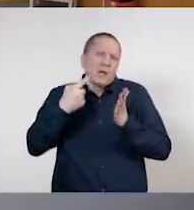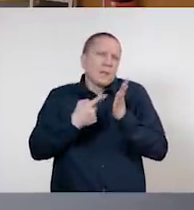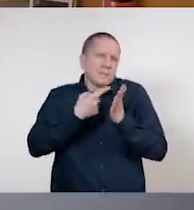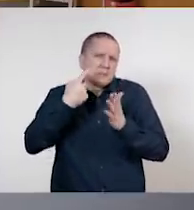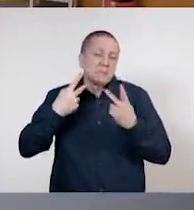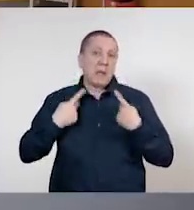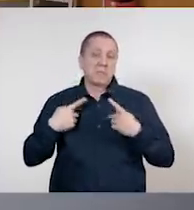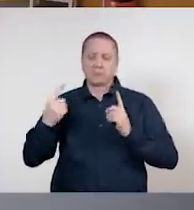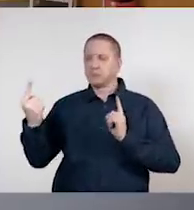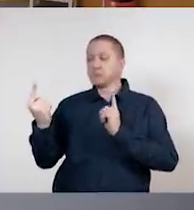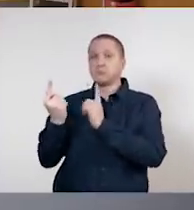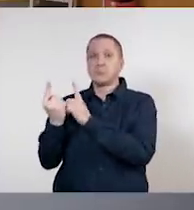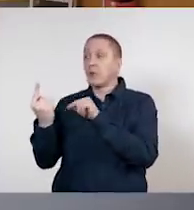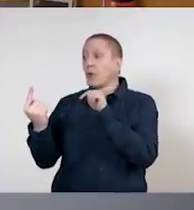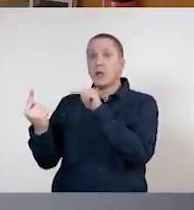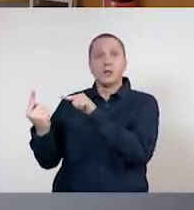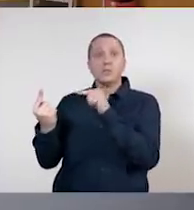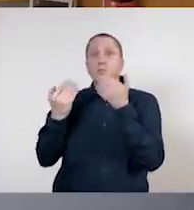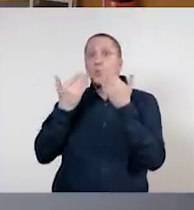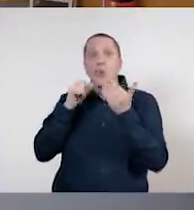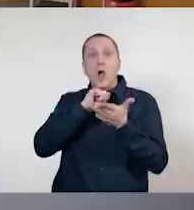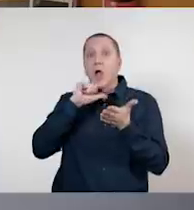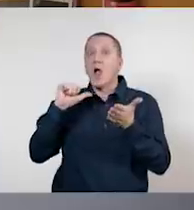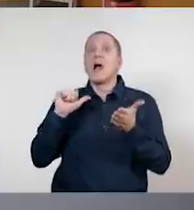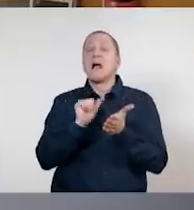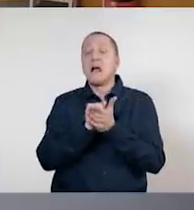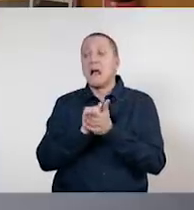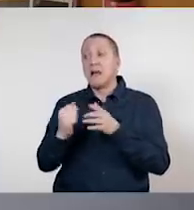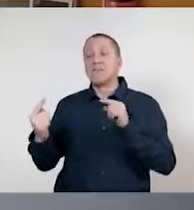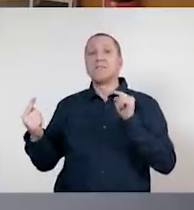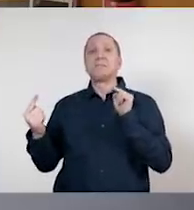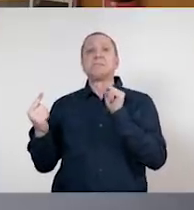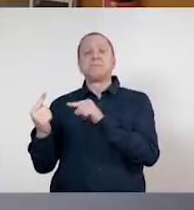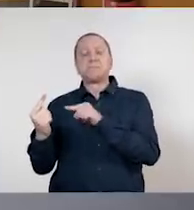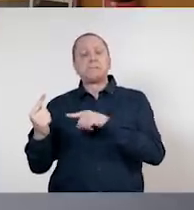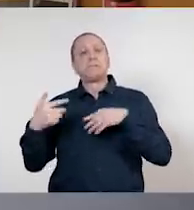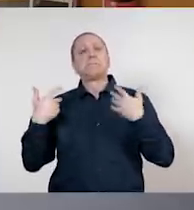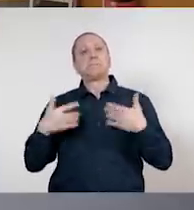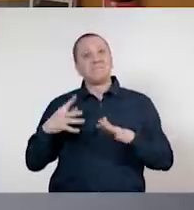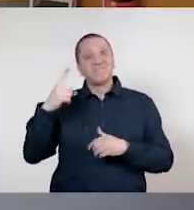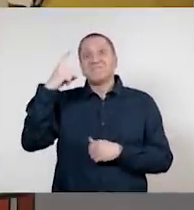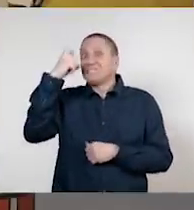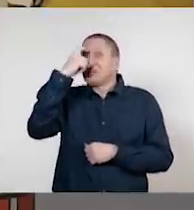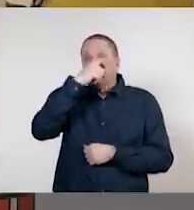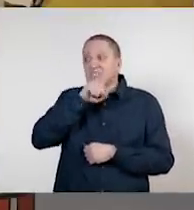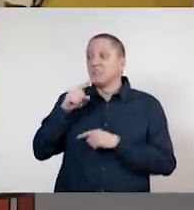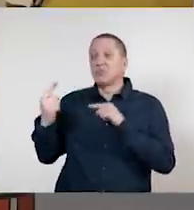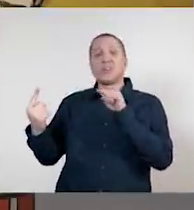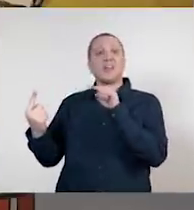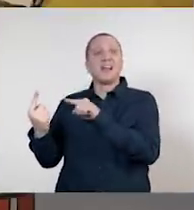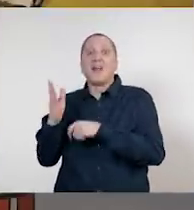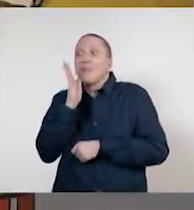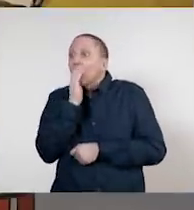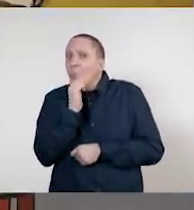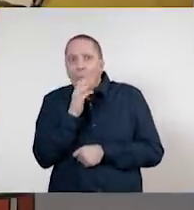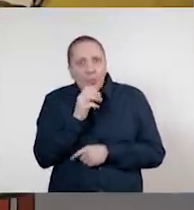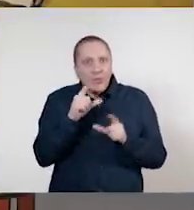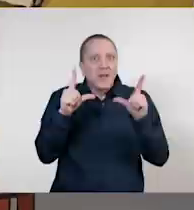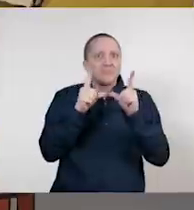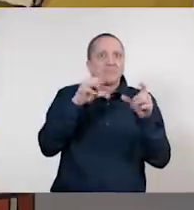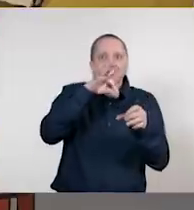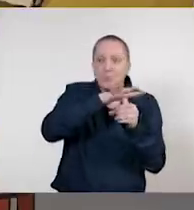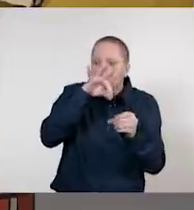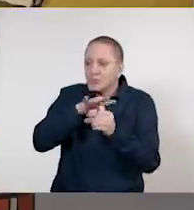a una persona que no tenía acta de nacimiento y entonces fue muy difícil para él porque no podía tener